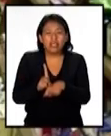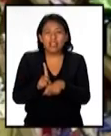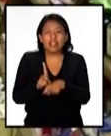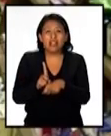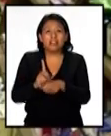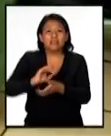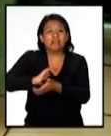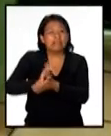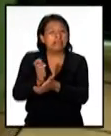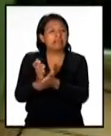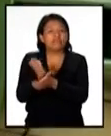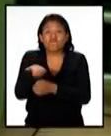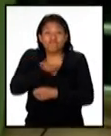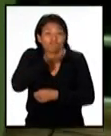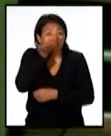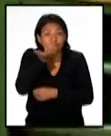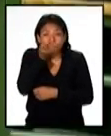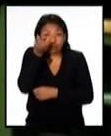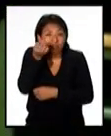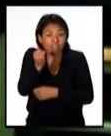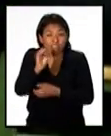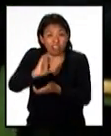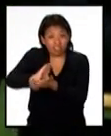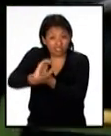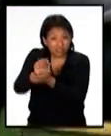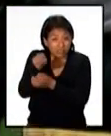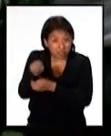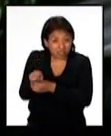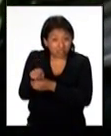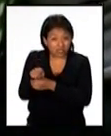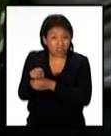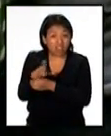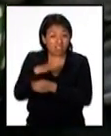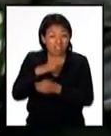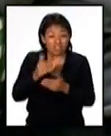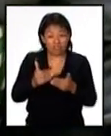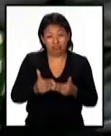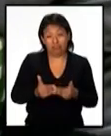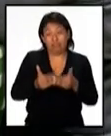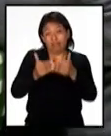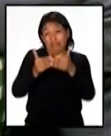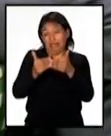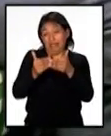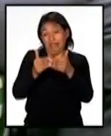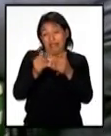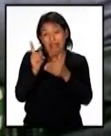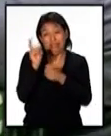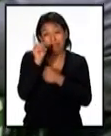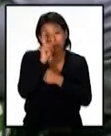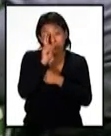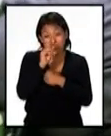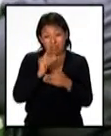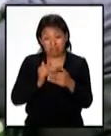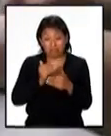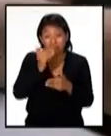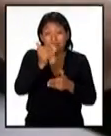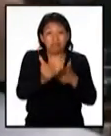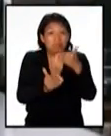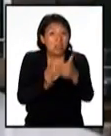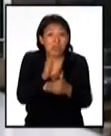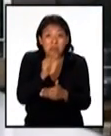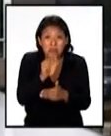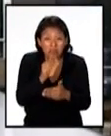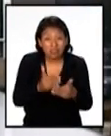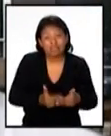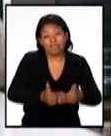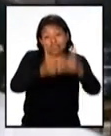cotidiana discriminación? Una discriminación con enormes obstáculos para dar el siguiente paso. Obstáculos y